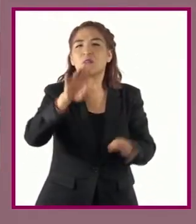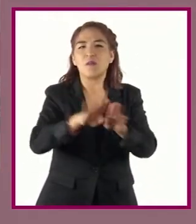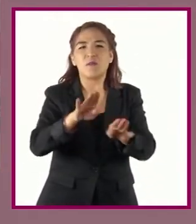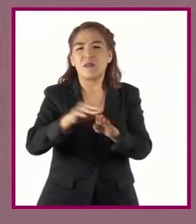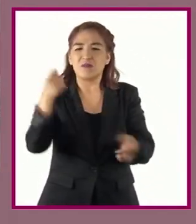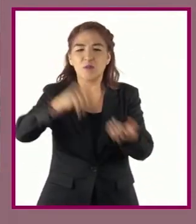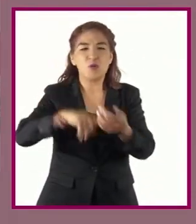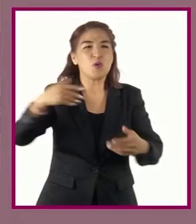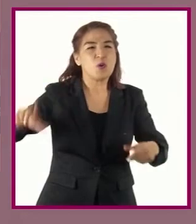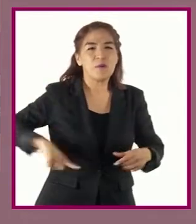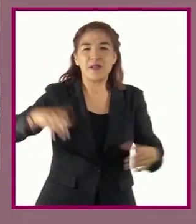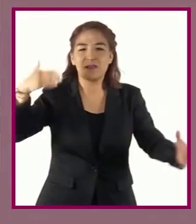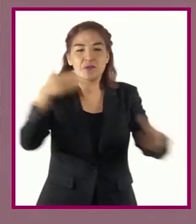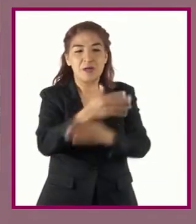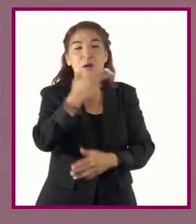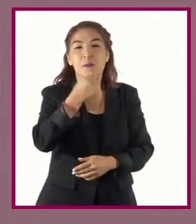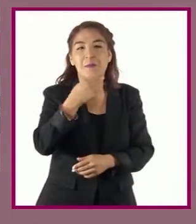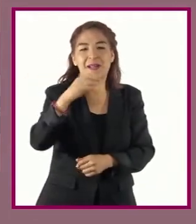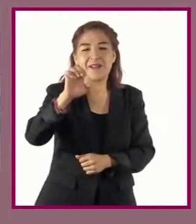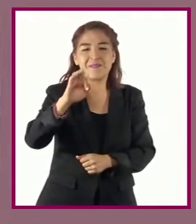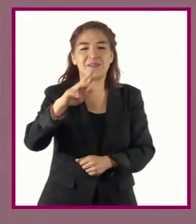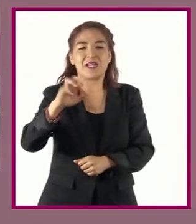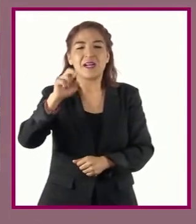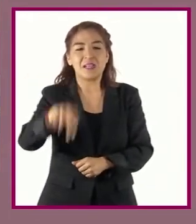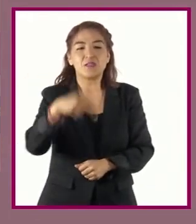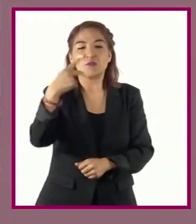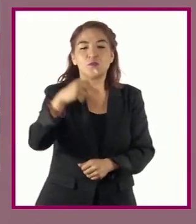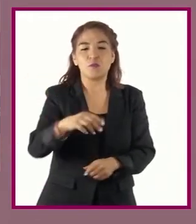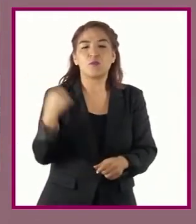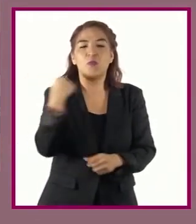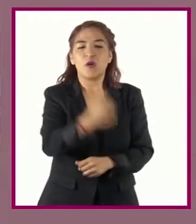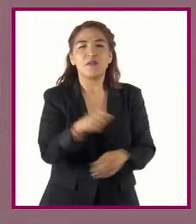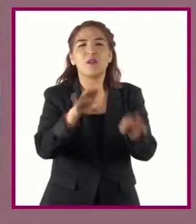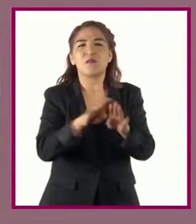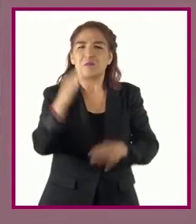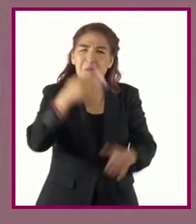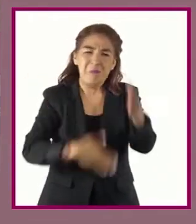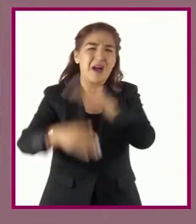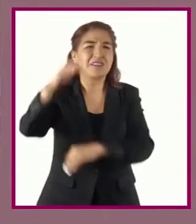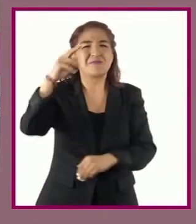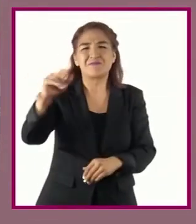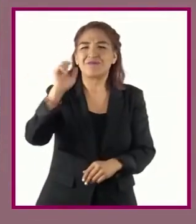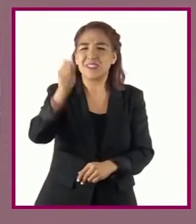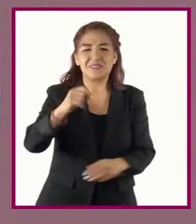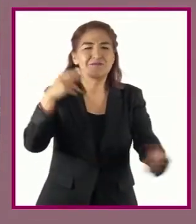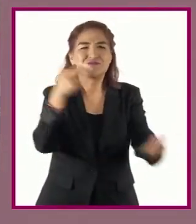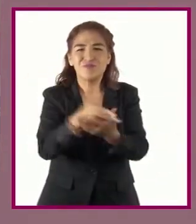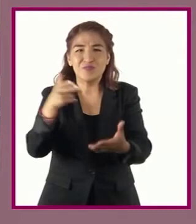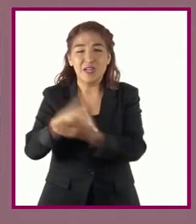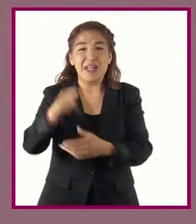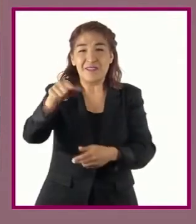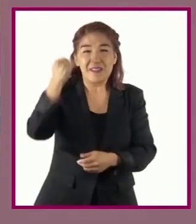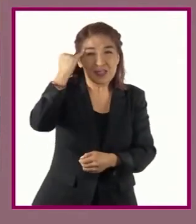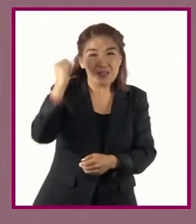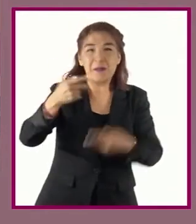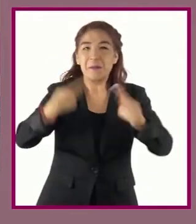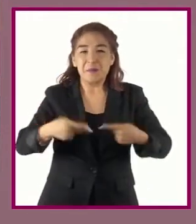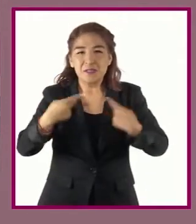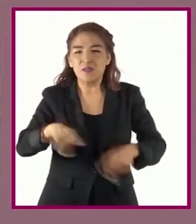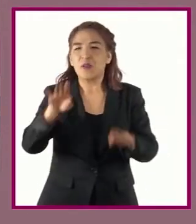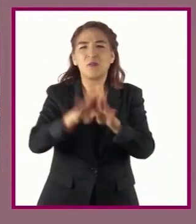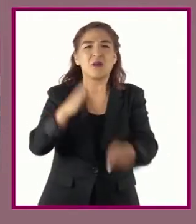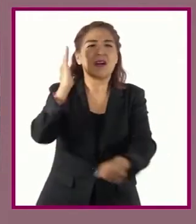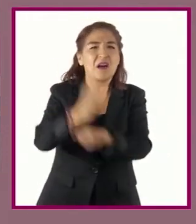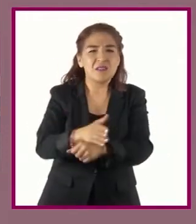Estado, llega al poder Efraín Ríos Montt. En su administración aumentó el terrorismo, los indígenas fueron castigados y masacrados,